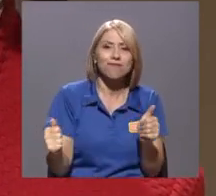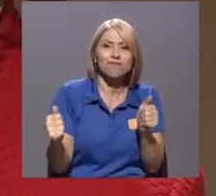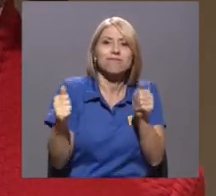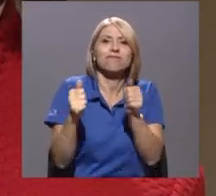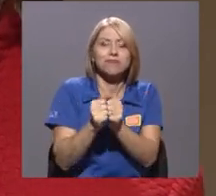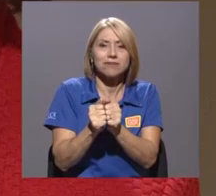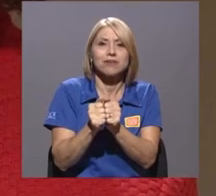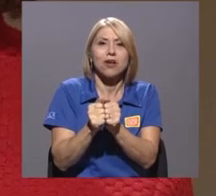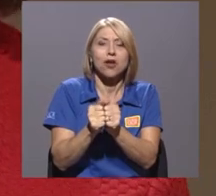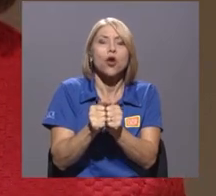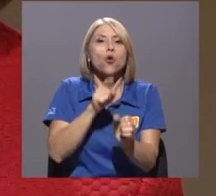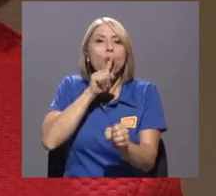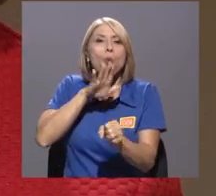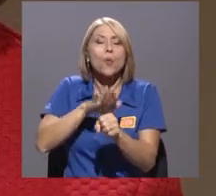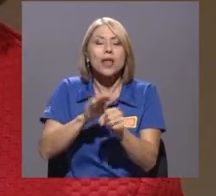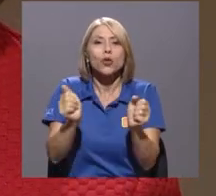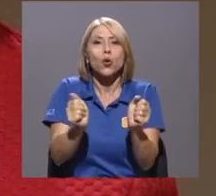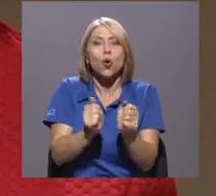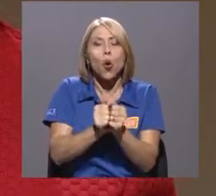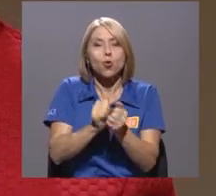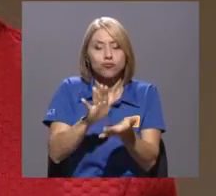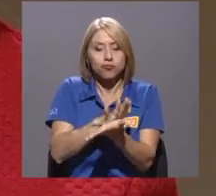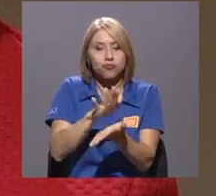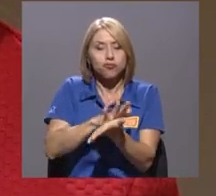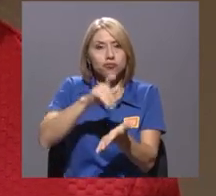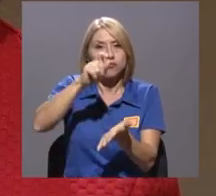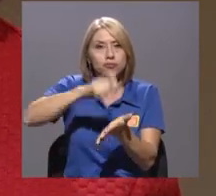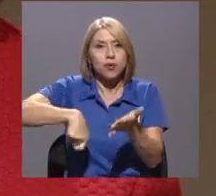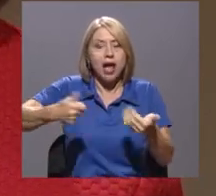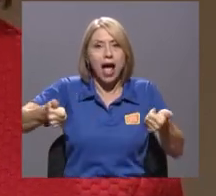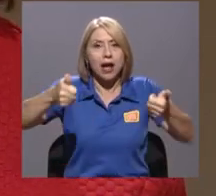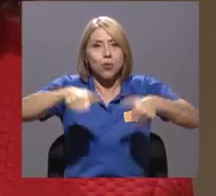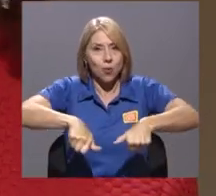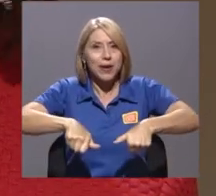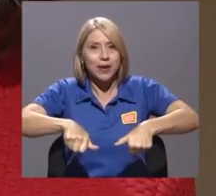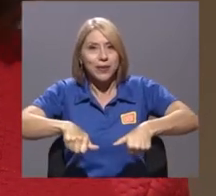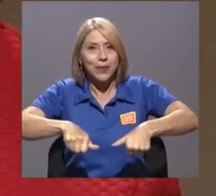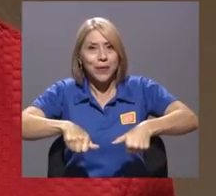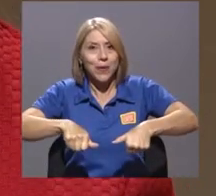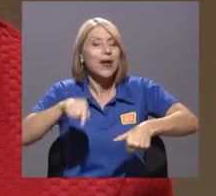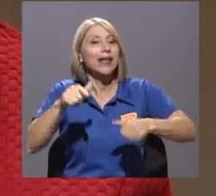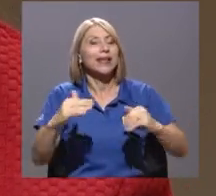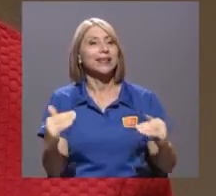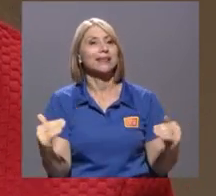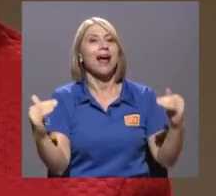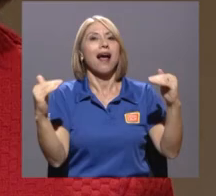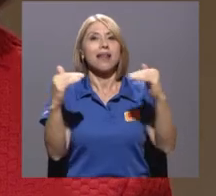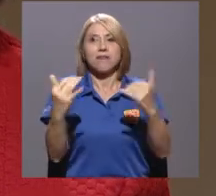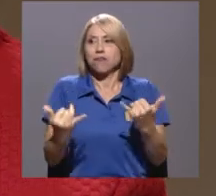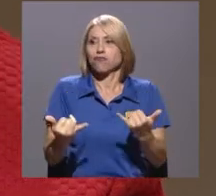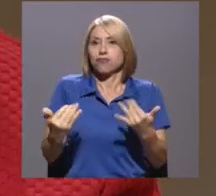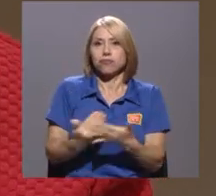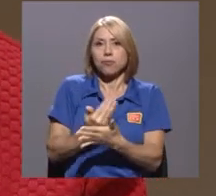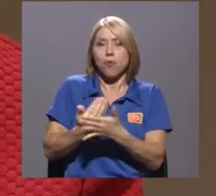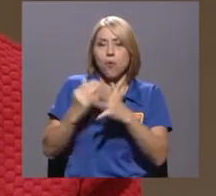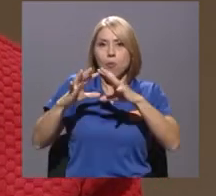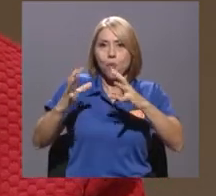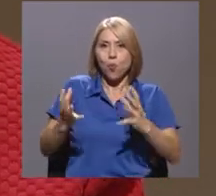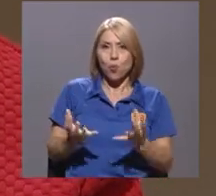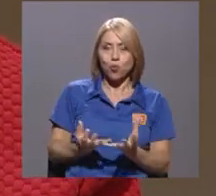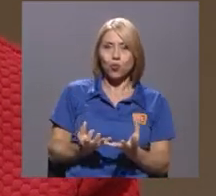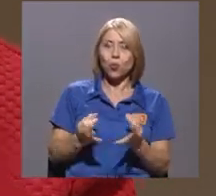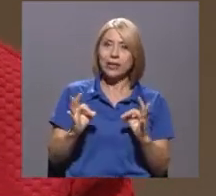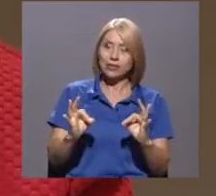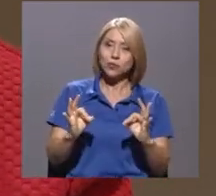un acuerdo que está al nivel del mundo moderno es súper mujer